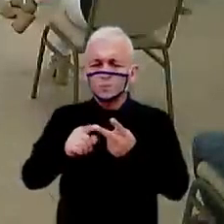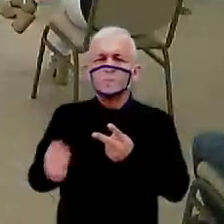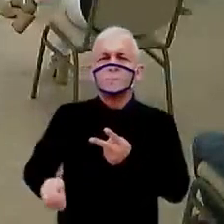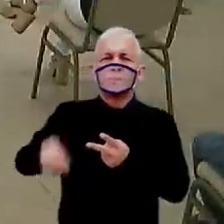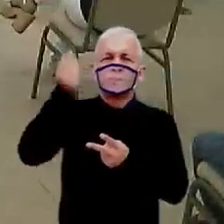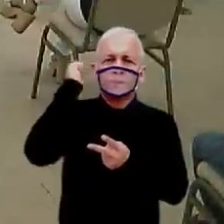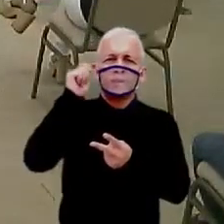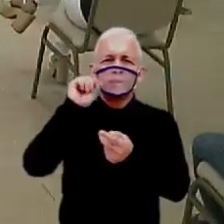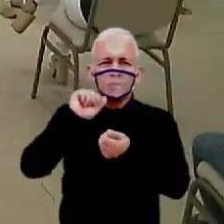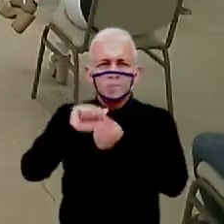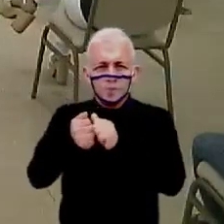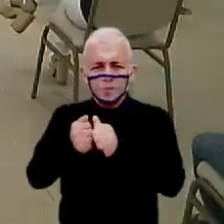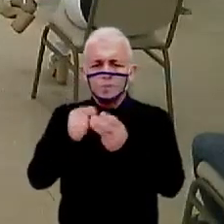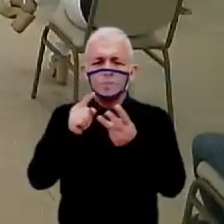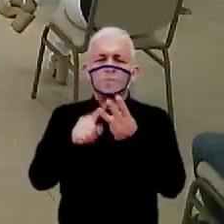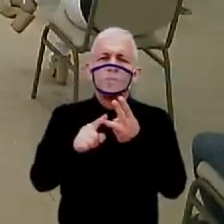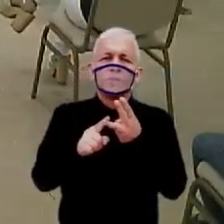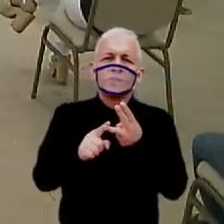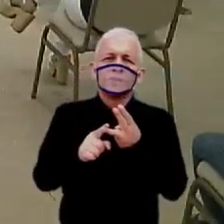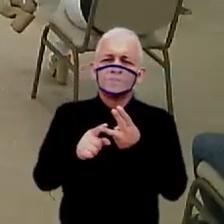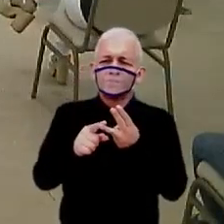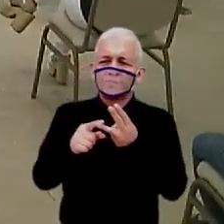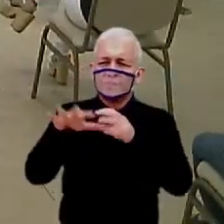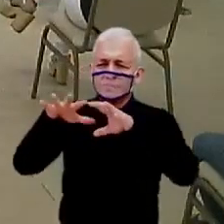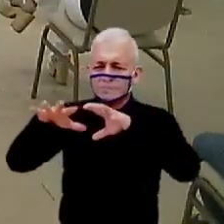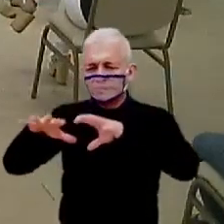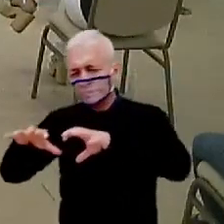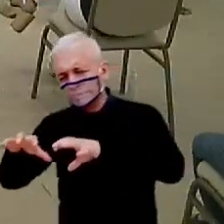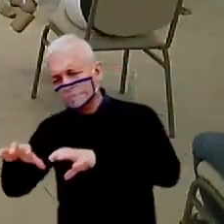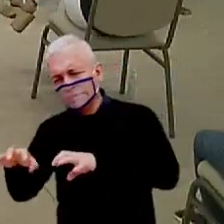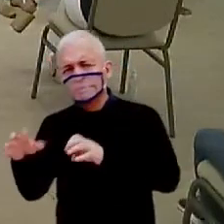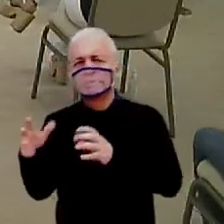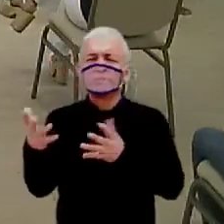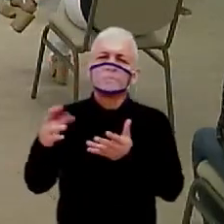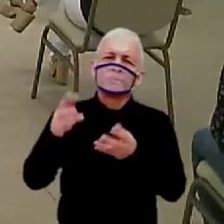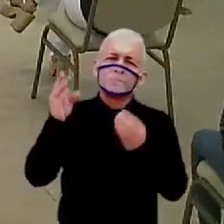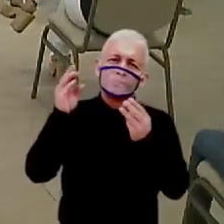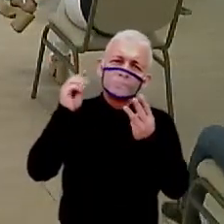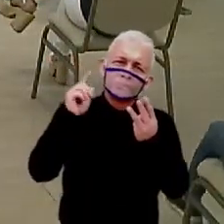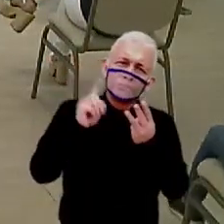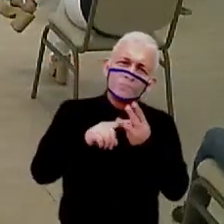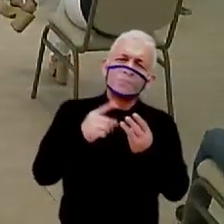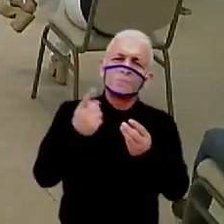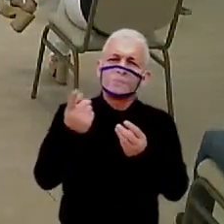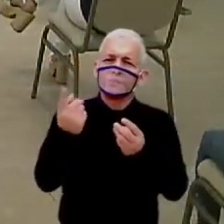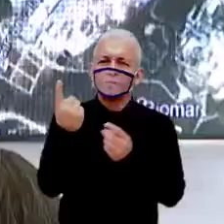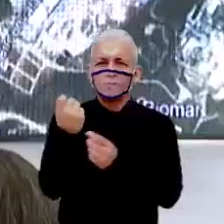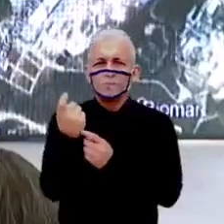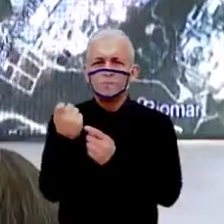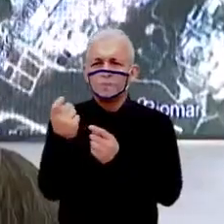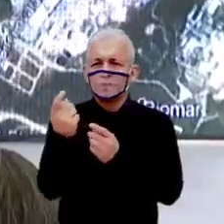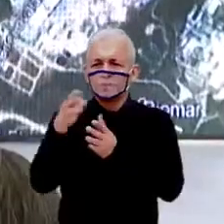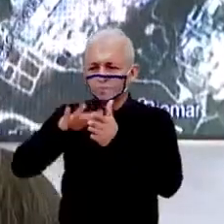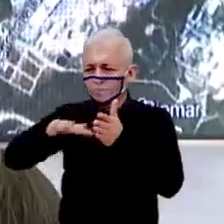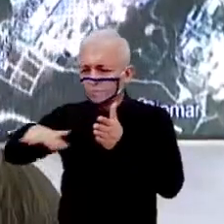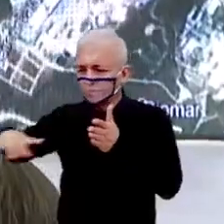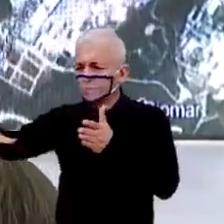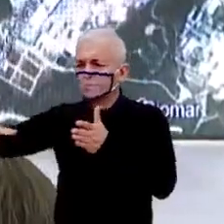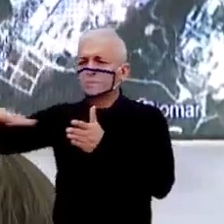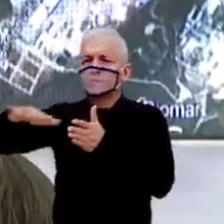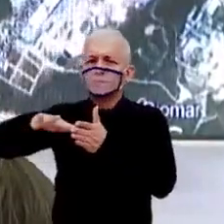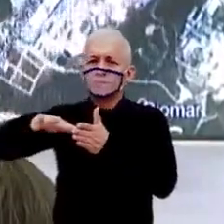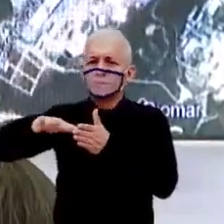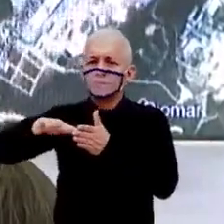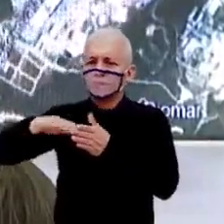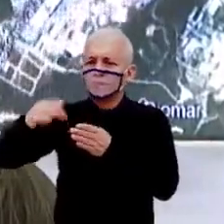artesanal, en la degradación en general, y sobre todo en el encuentro de esta ciénaga, de este ecosistema, con los dos